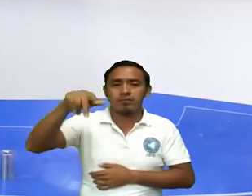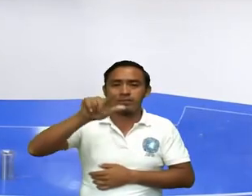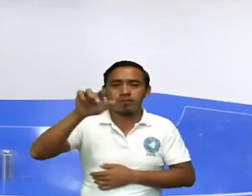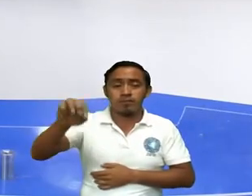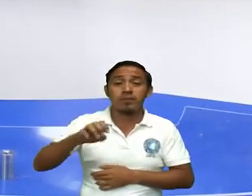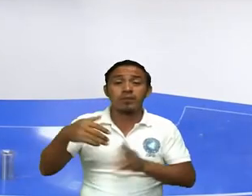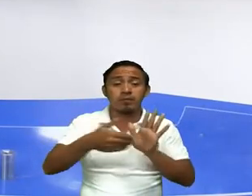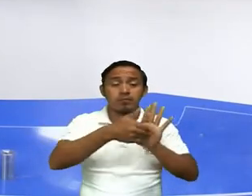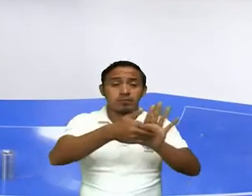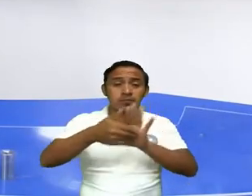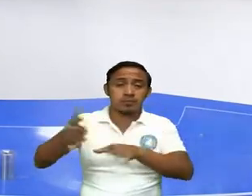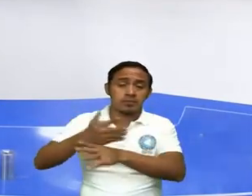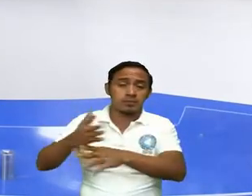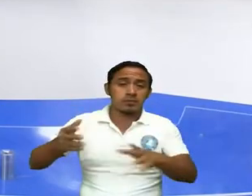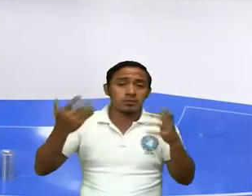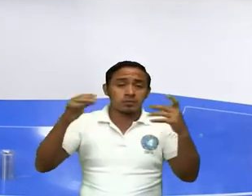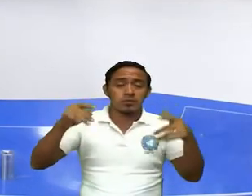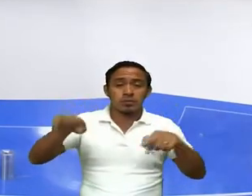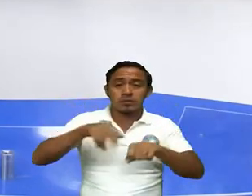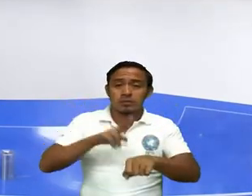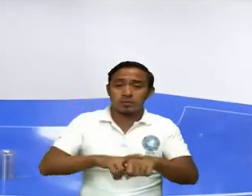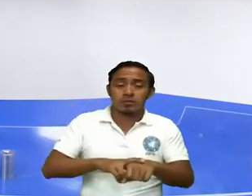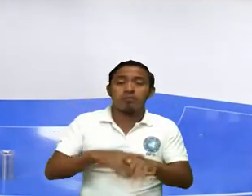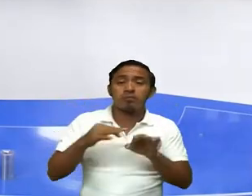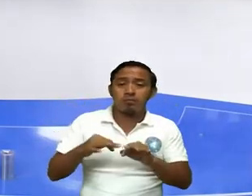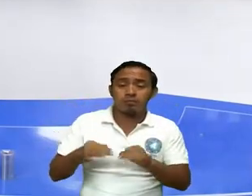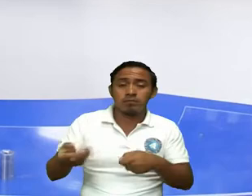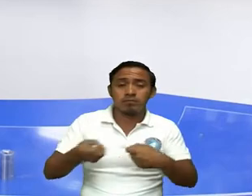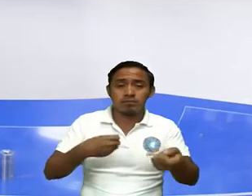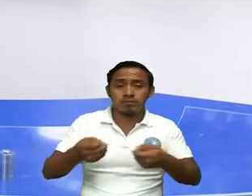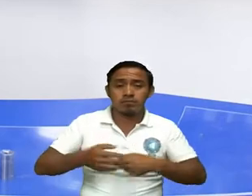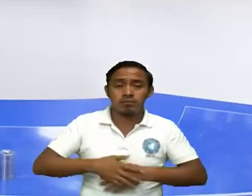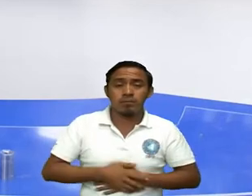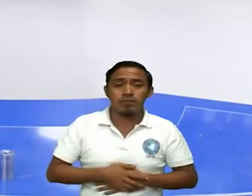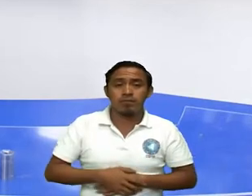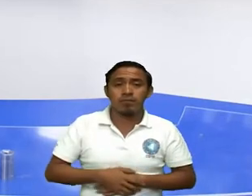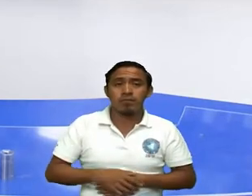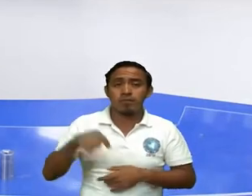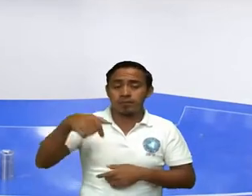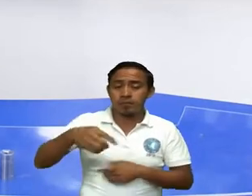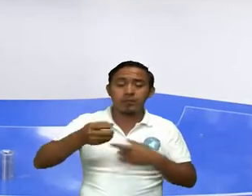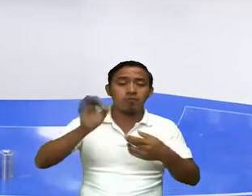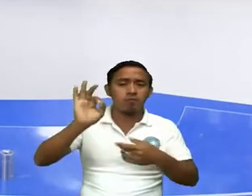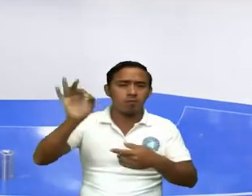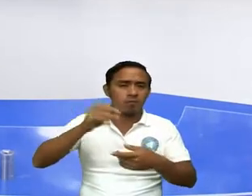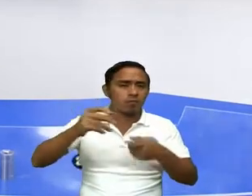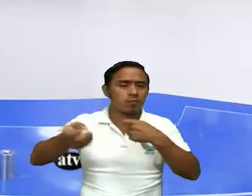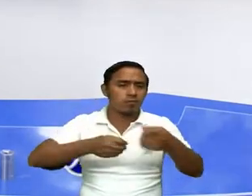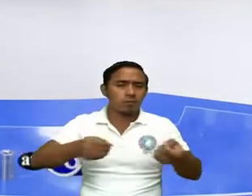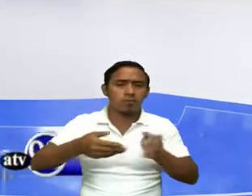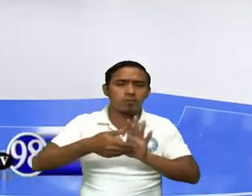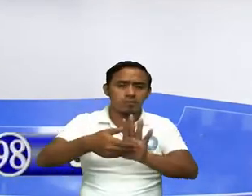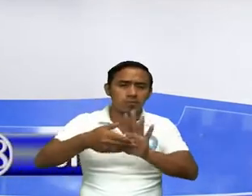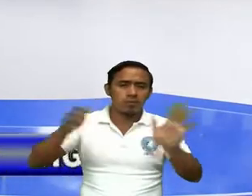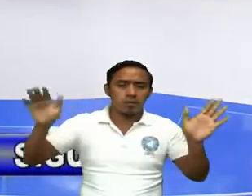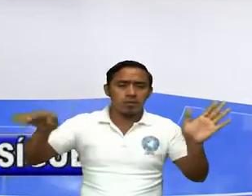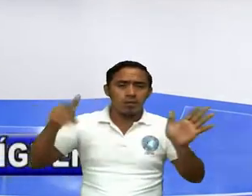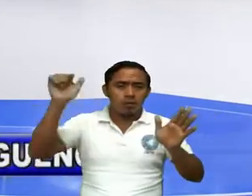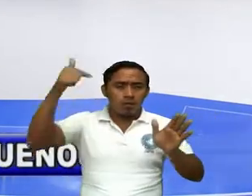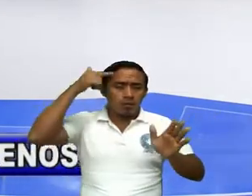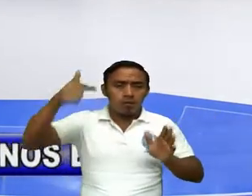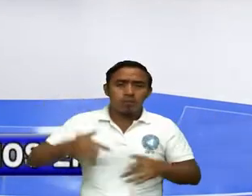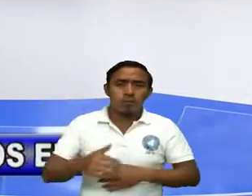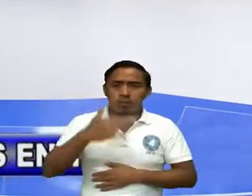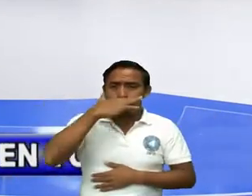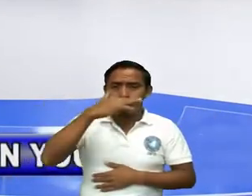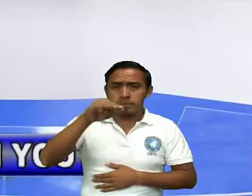se presentarán productos nacionales con potencial exportador. Esta plataforma de negocios es impulsada por el gobierno sandinista a